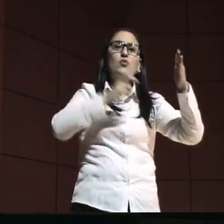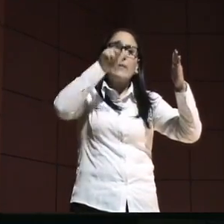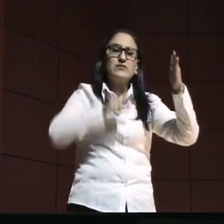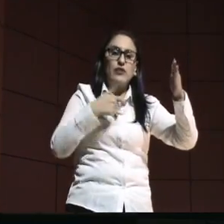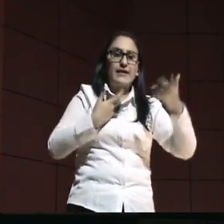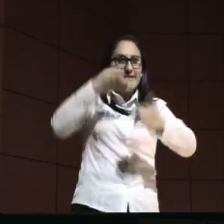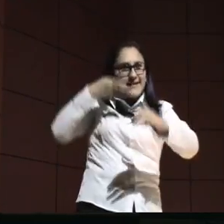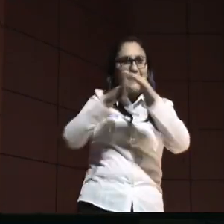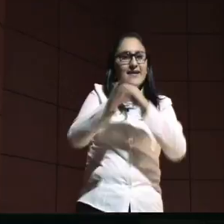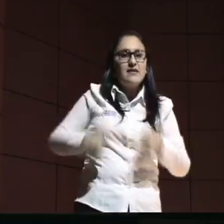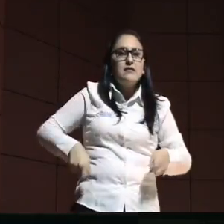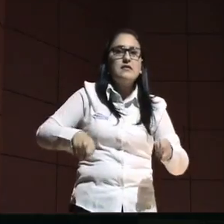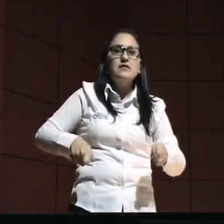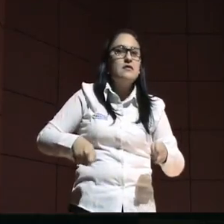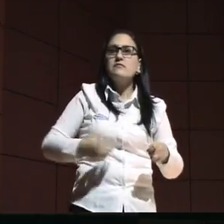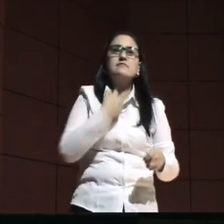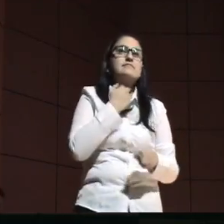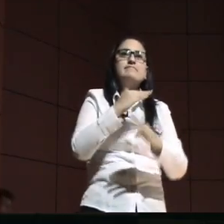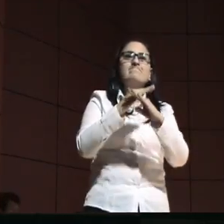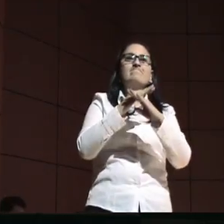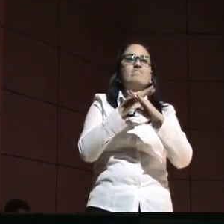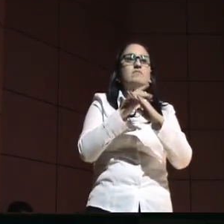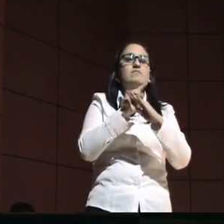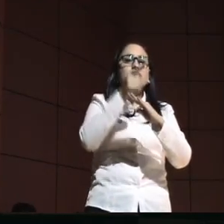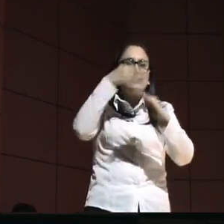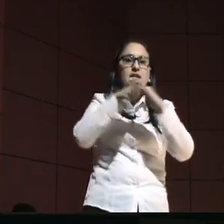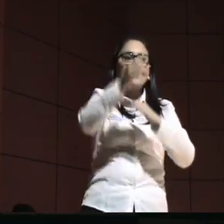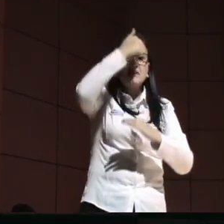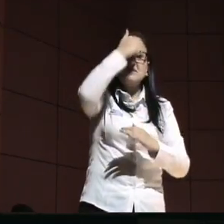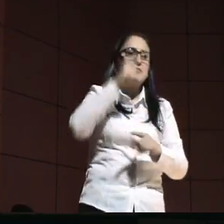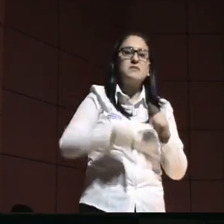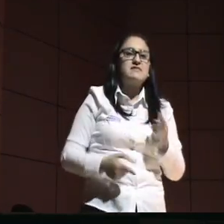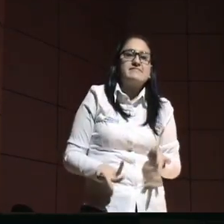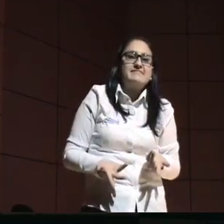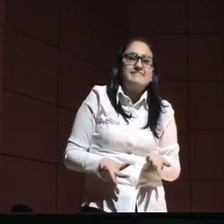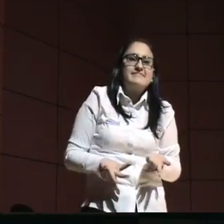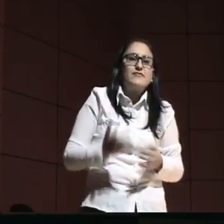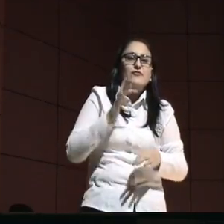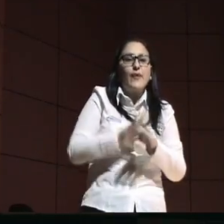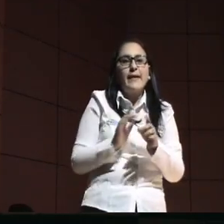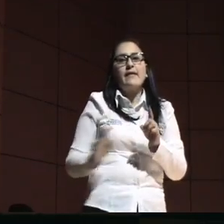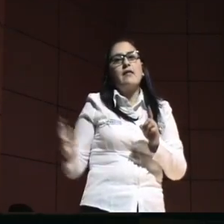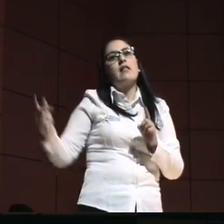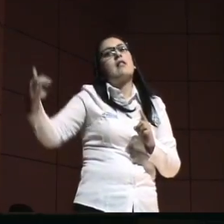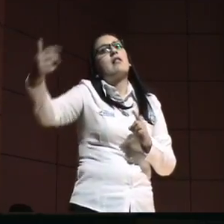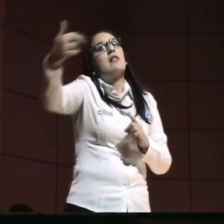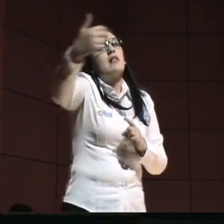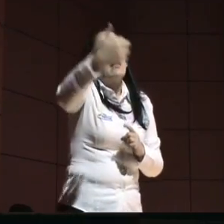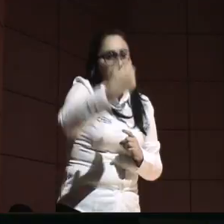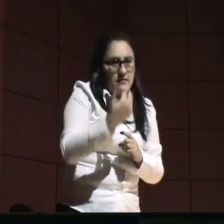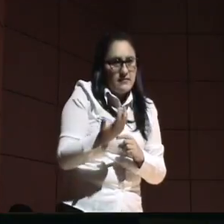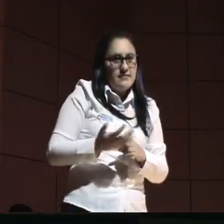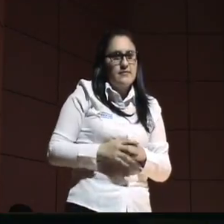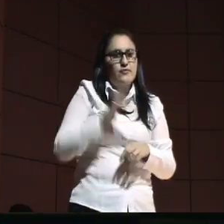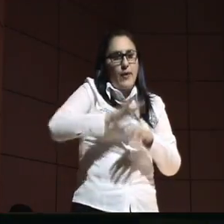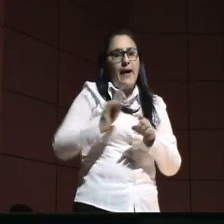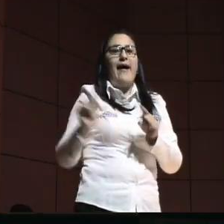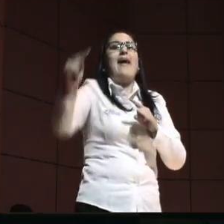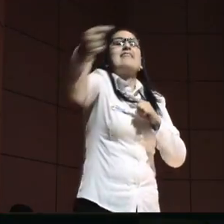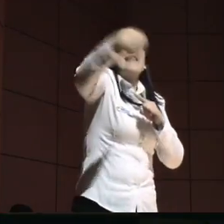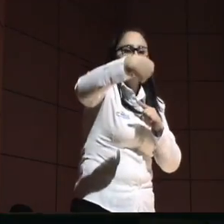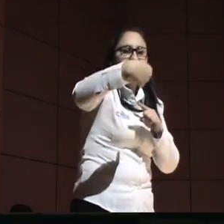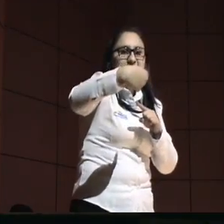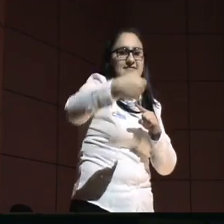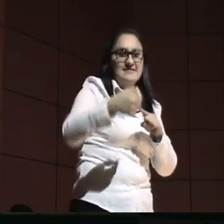en silla de ruedas no le es posible por la entrada principal. Por el contrario, debe realizar su ingreso por la parte de